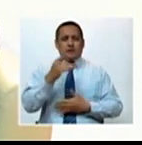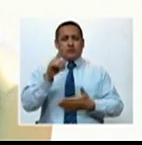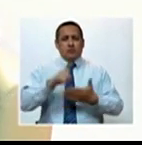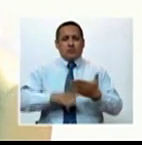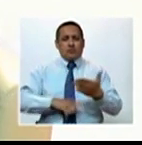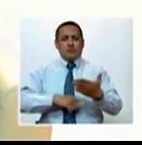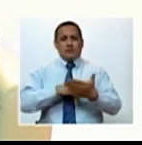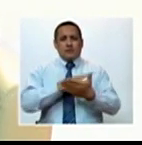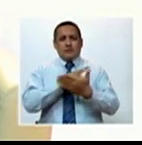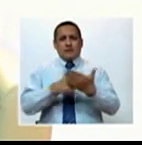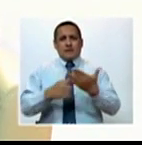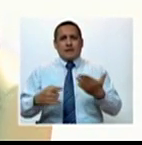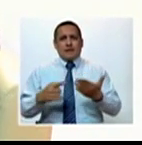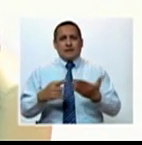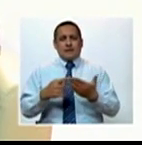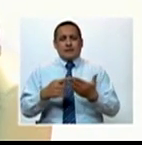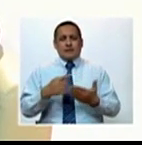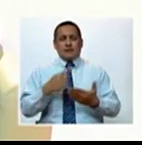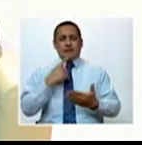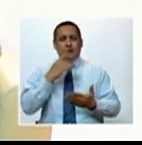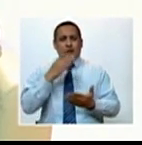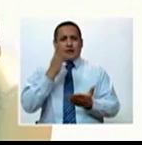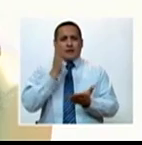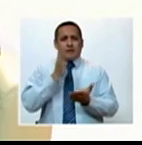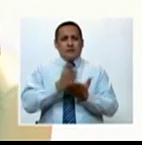Y la Corte Suprema,